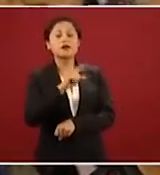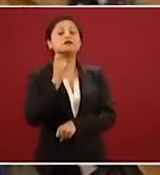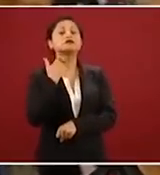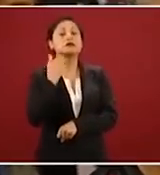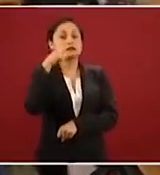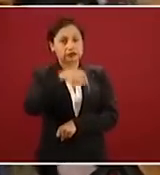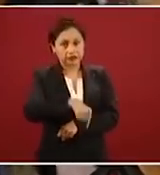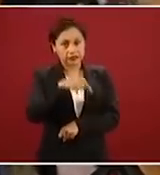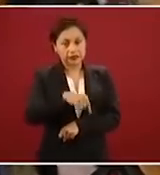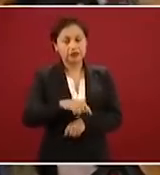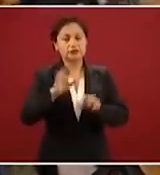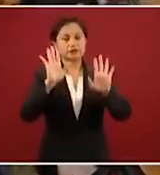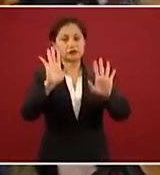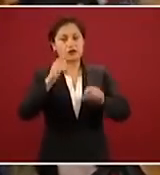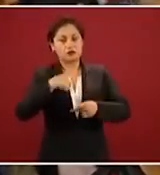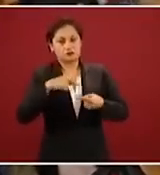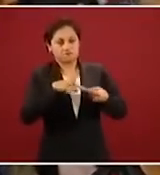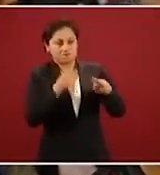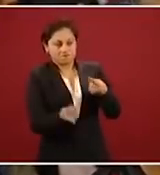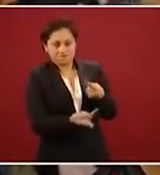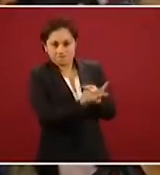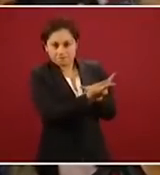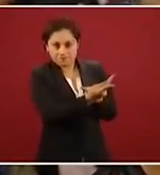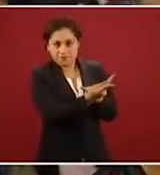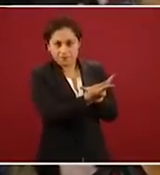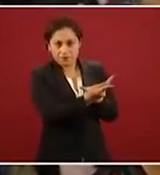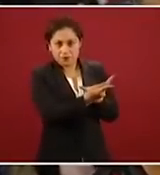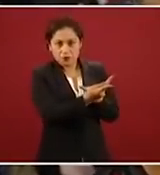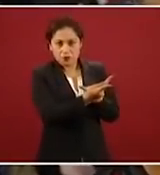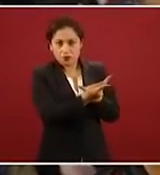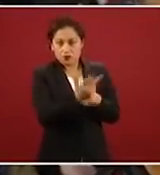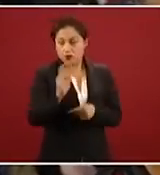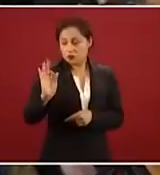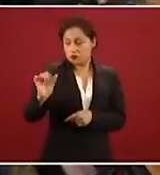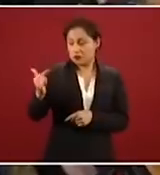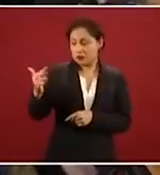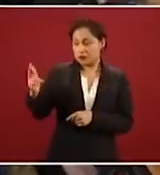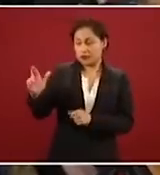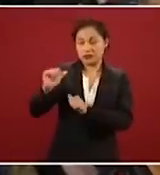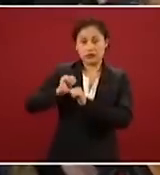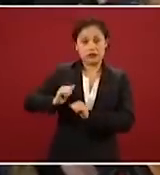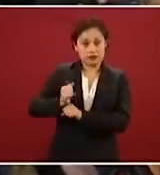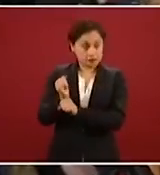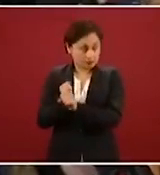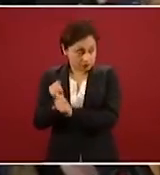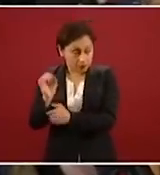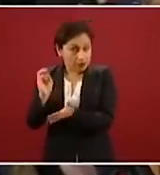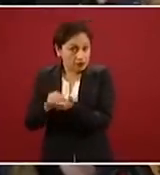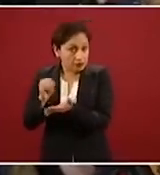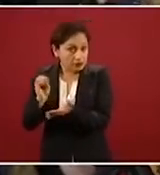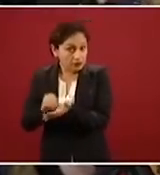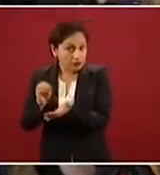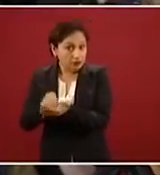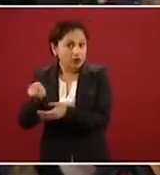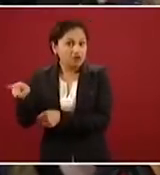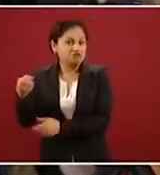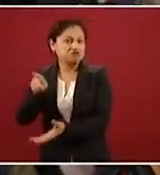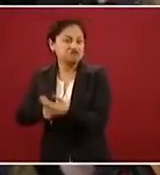esa sería mi primera pregunta, si se está investigando ese hecho de